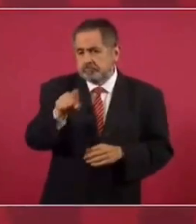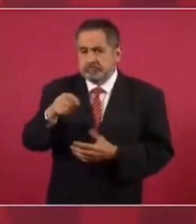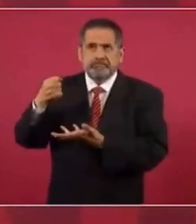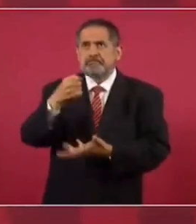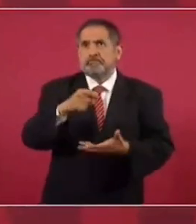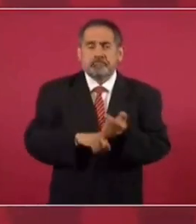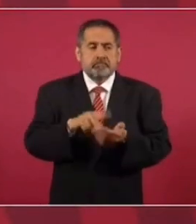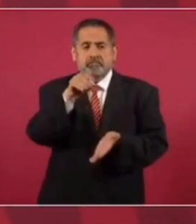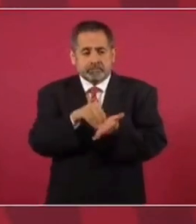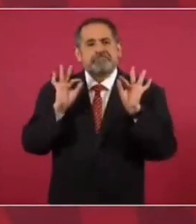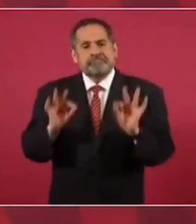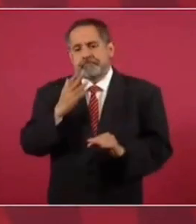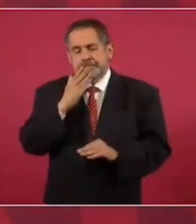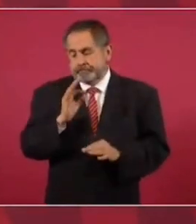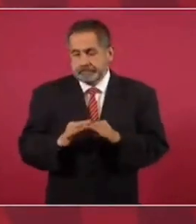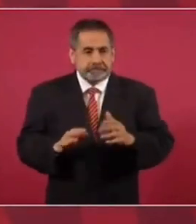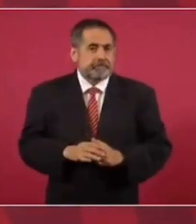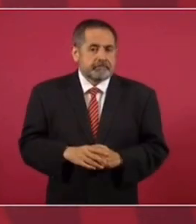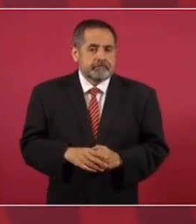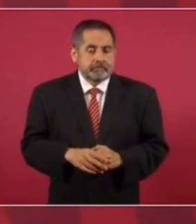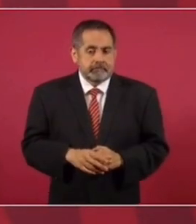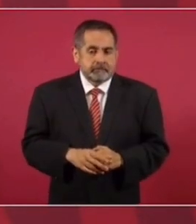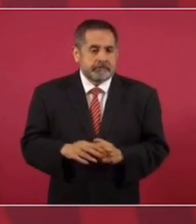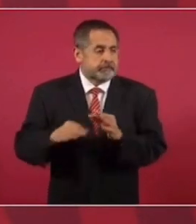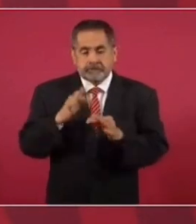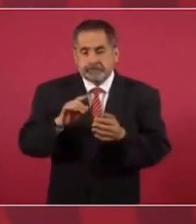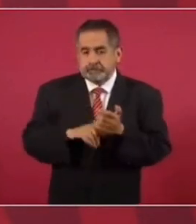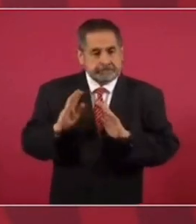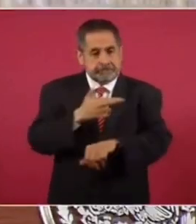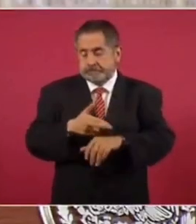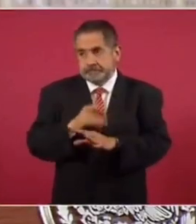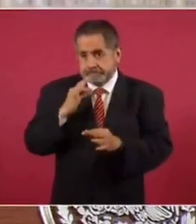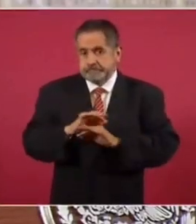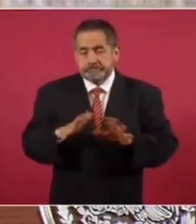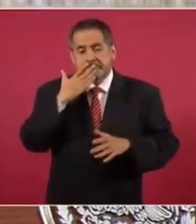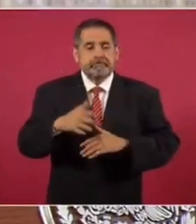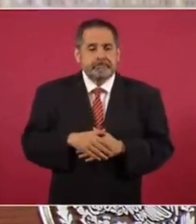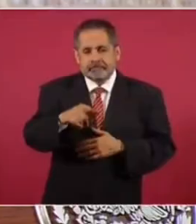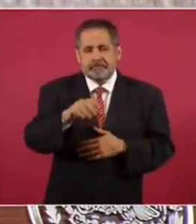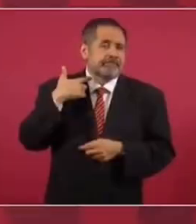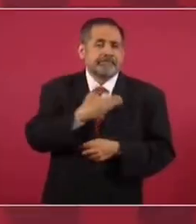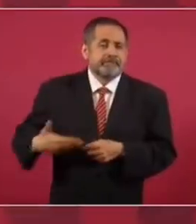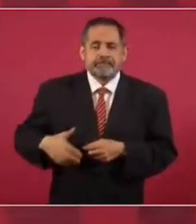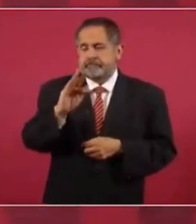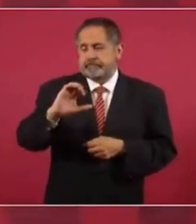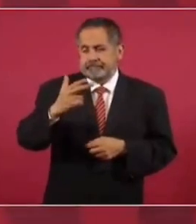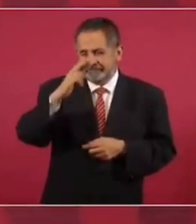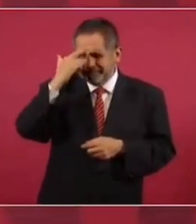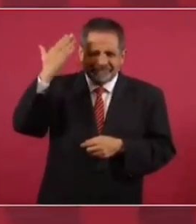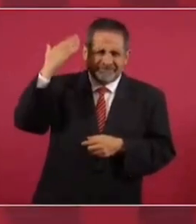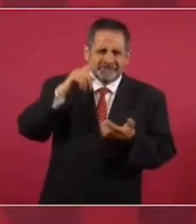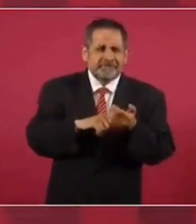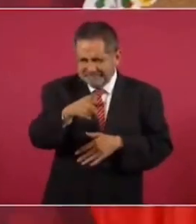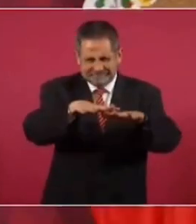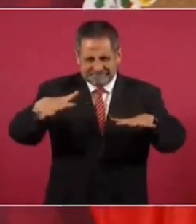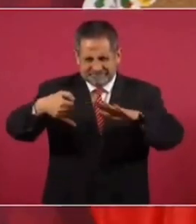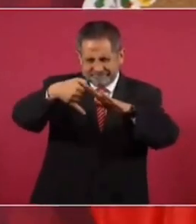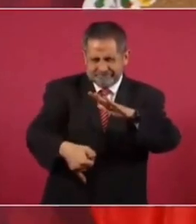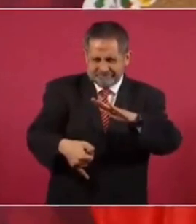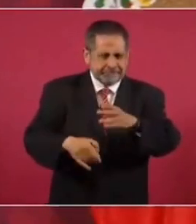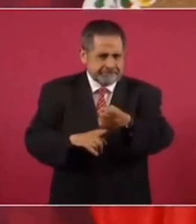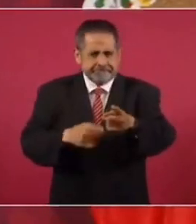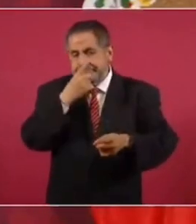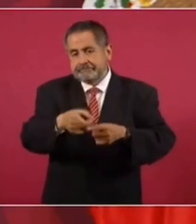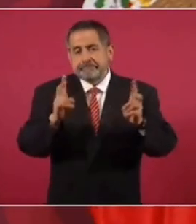de más de 2,000 millones de dólares. Ya salimos de lo de Odebrecht. ¿Te acuerdan de lo de las aguas profundas?